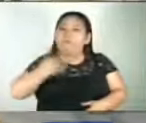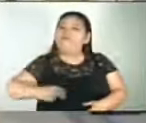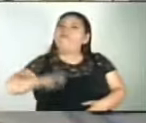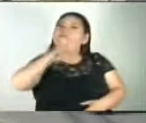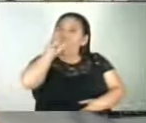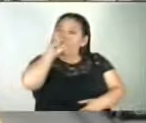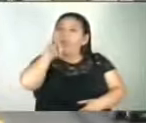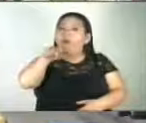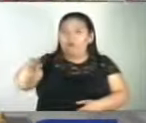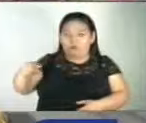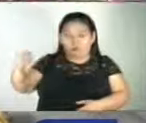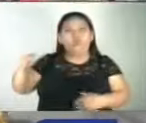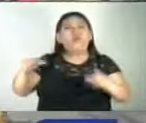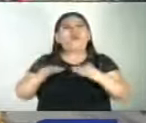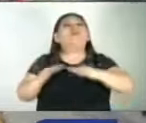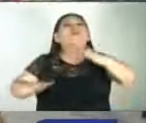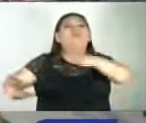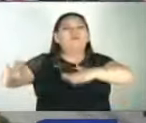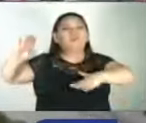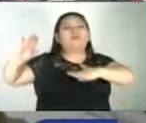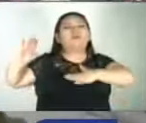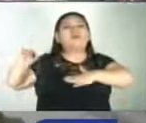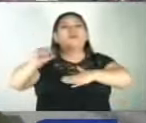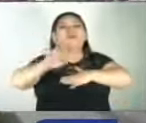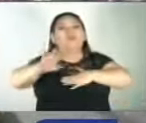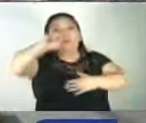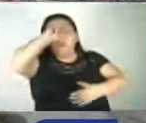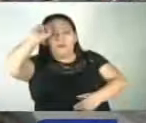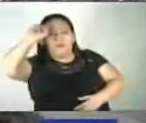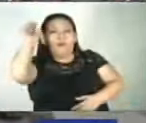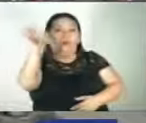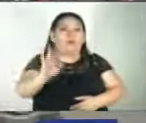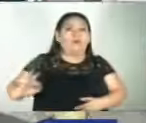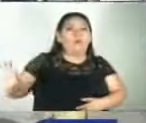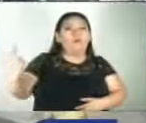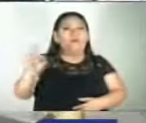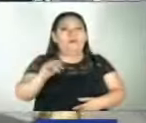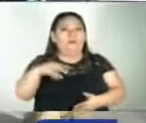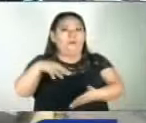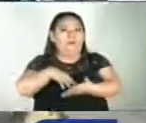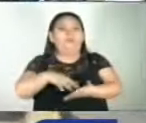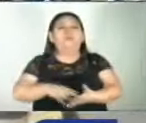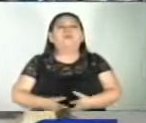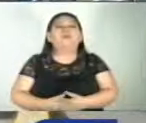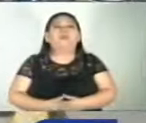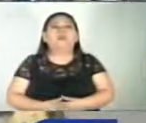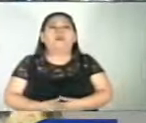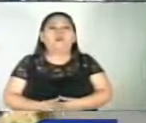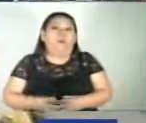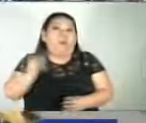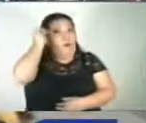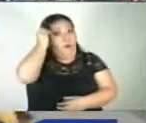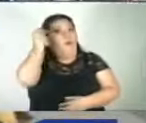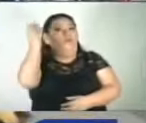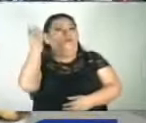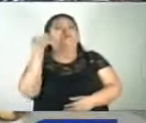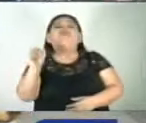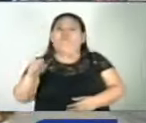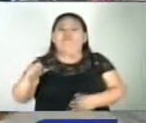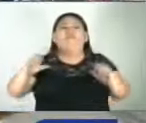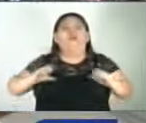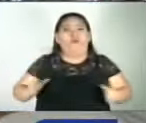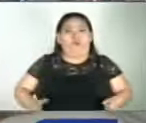transportistas también deben comprometerse a mejorar el servicio que brindan a la población. Obviamente se va a seguir pagando,